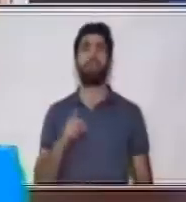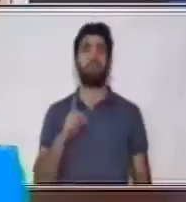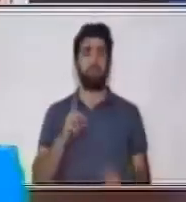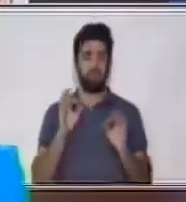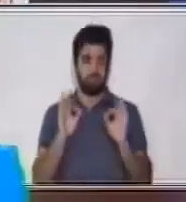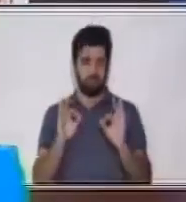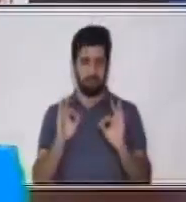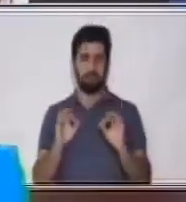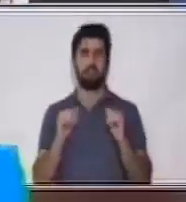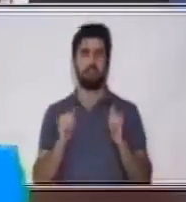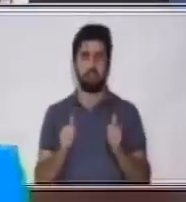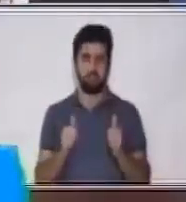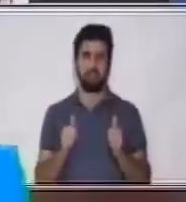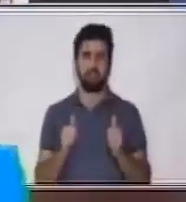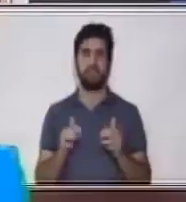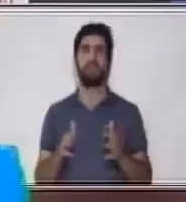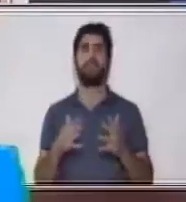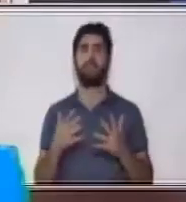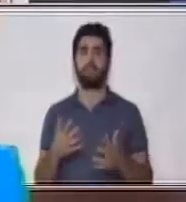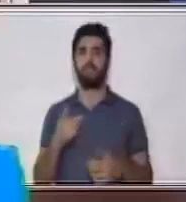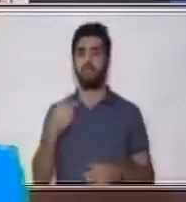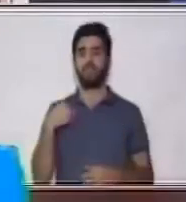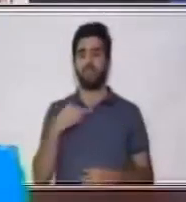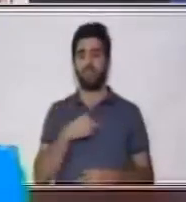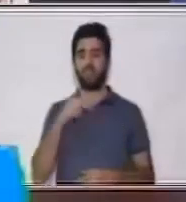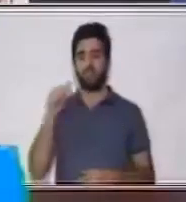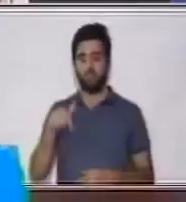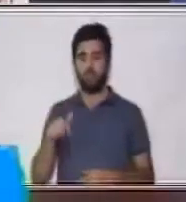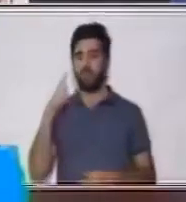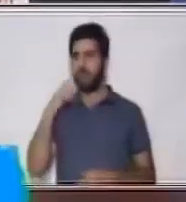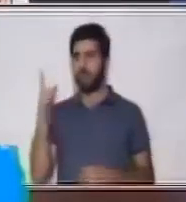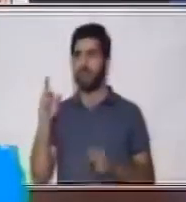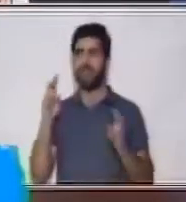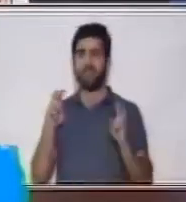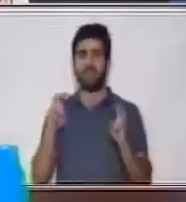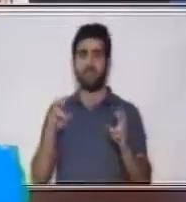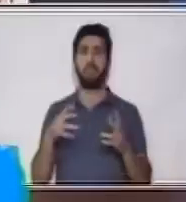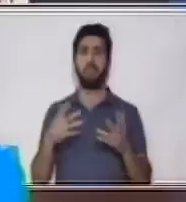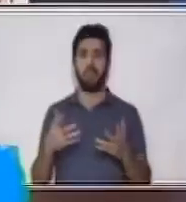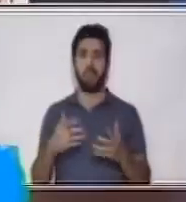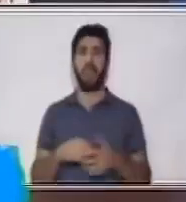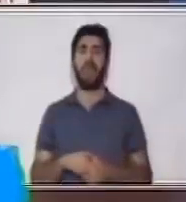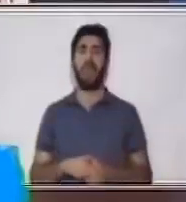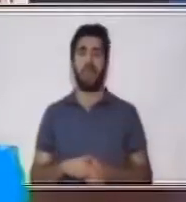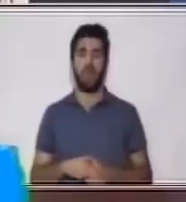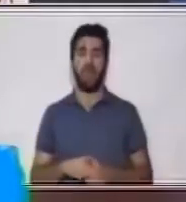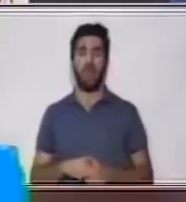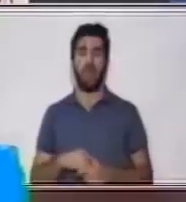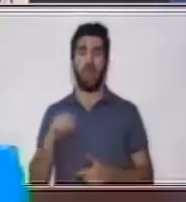Exactamente, el campo semántico que estamos trabajando son los